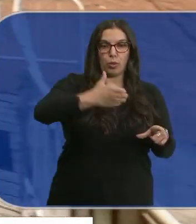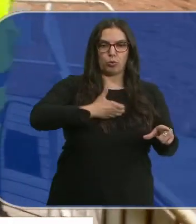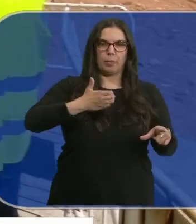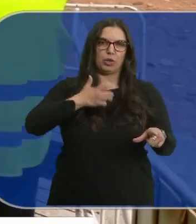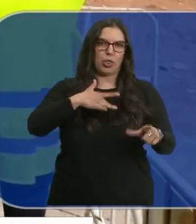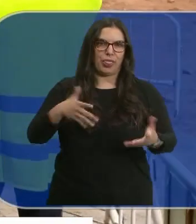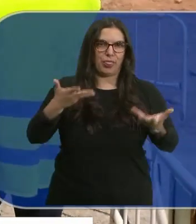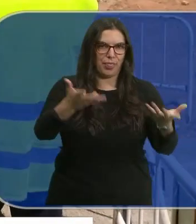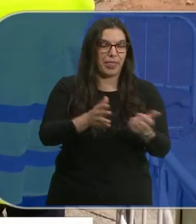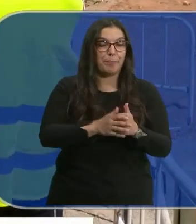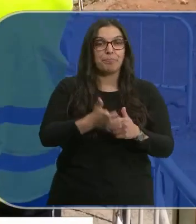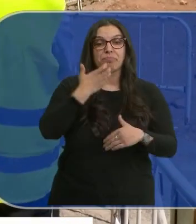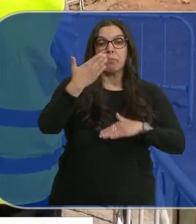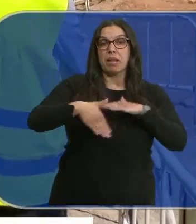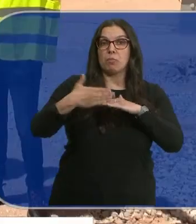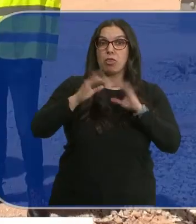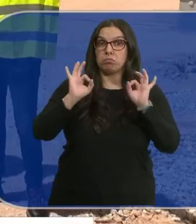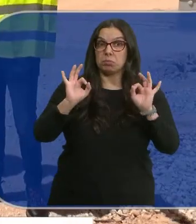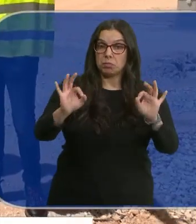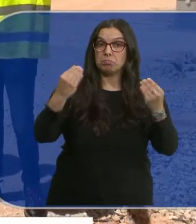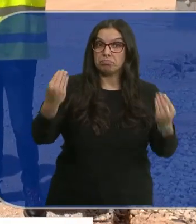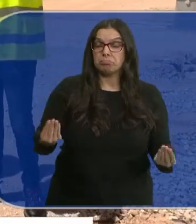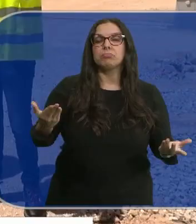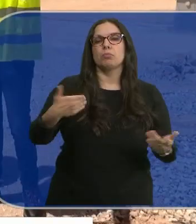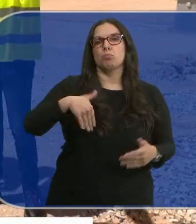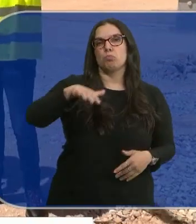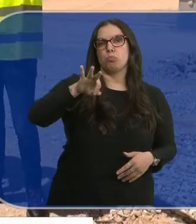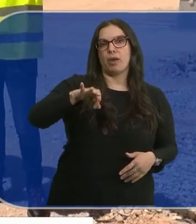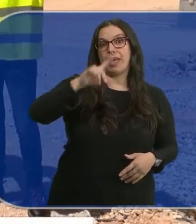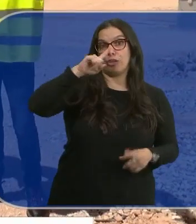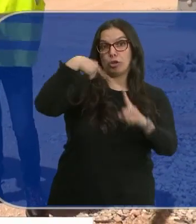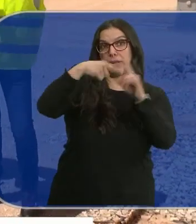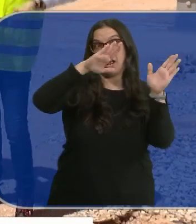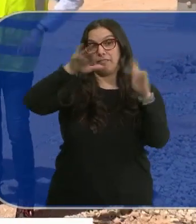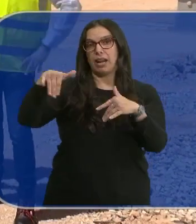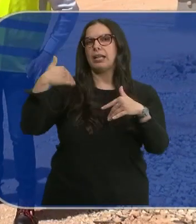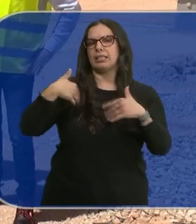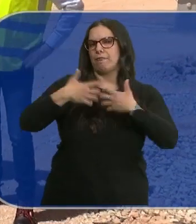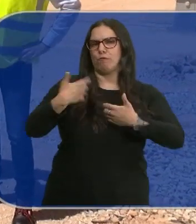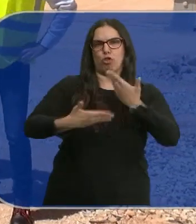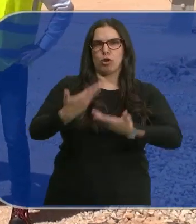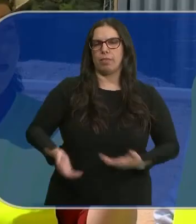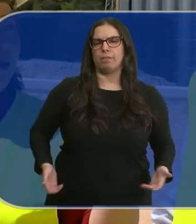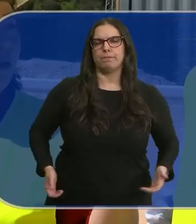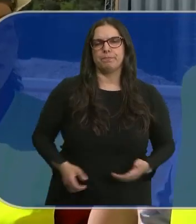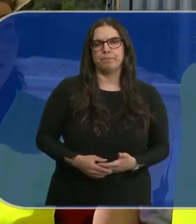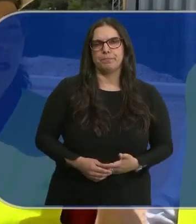el Ayuntamiento. Si todos los plazos continúan en regla, a finales de 2026 podría estar en pleno